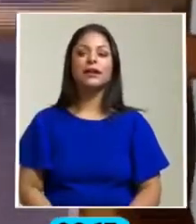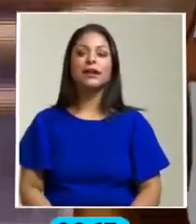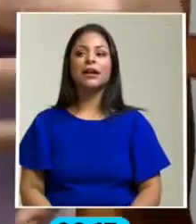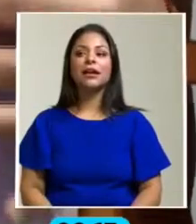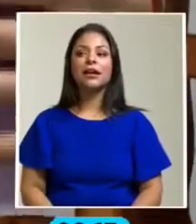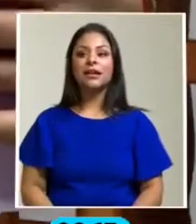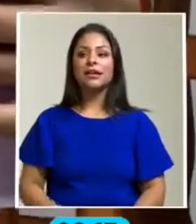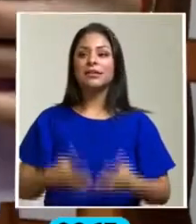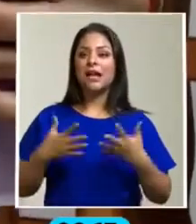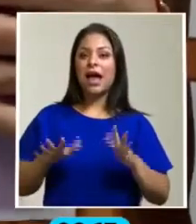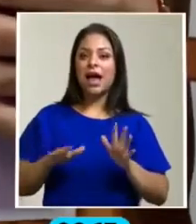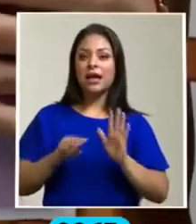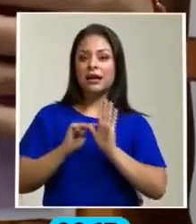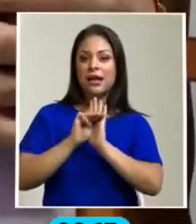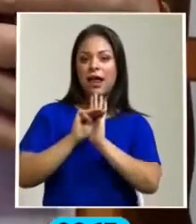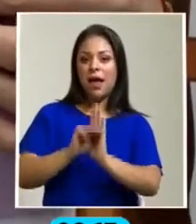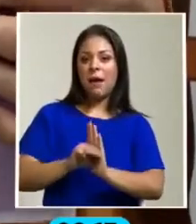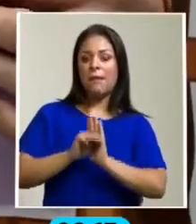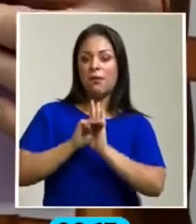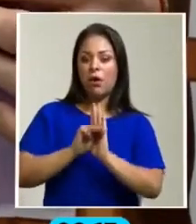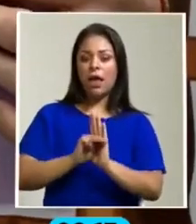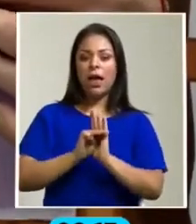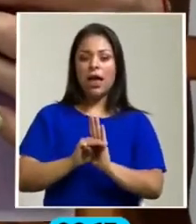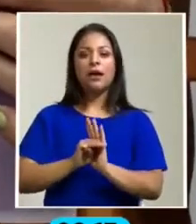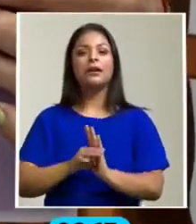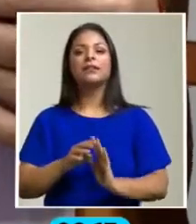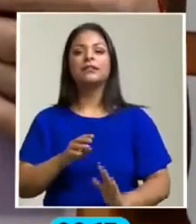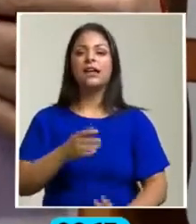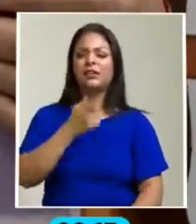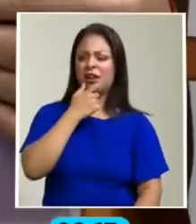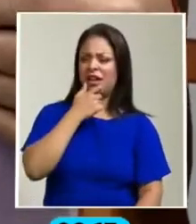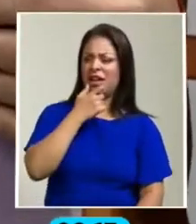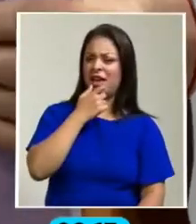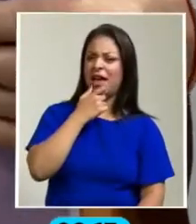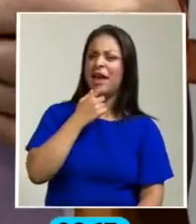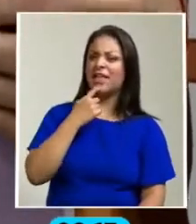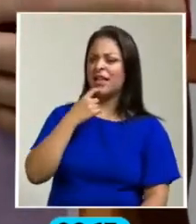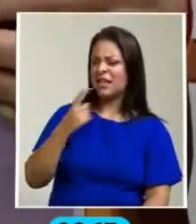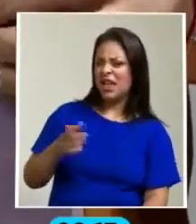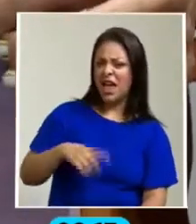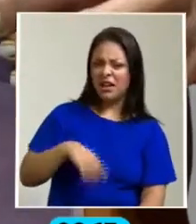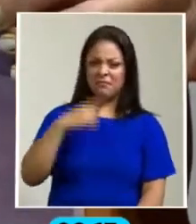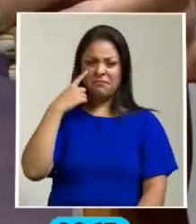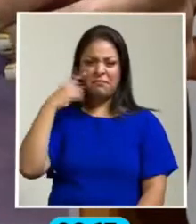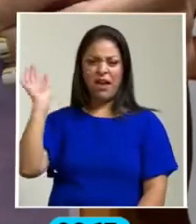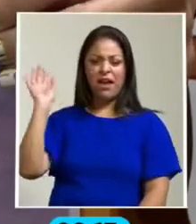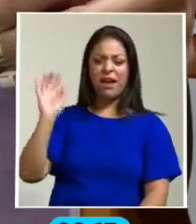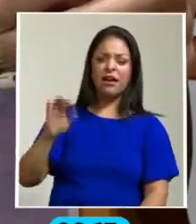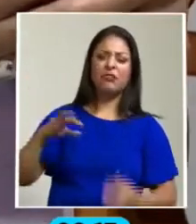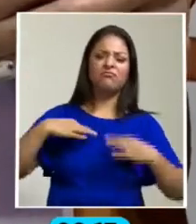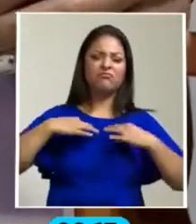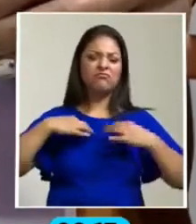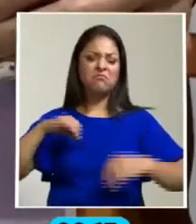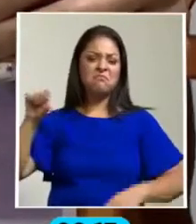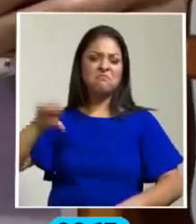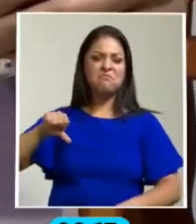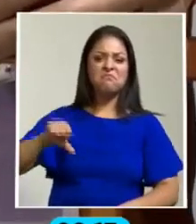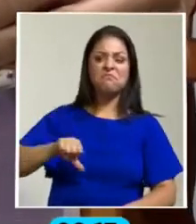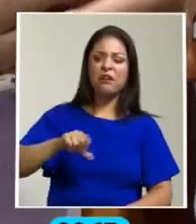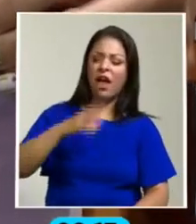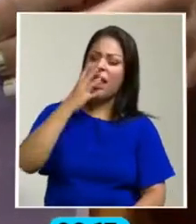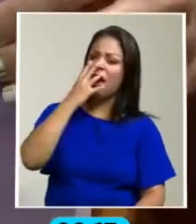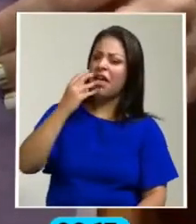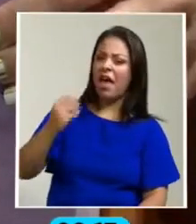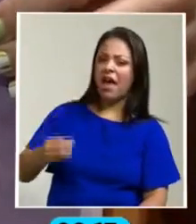moda se reían y decían: "Vean qué facha la de la Danta, con esa pinta en